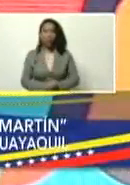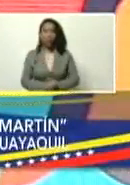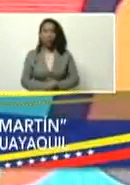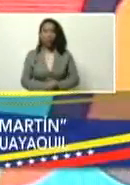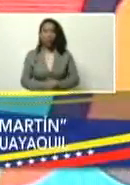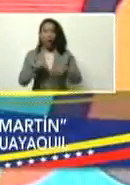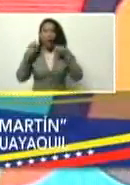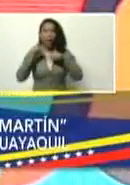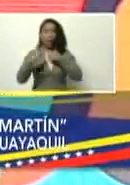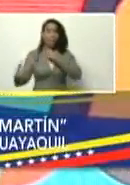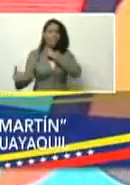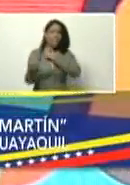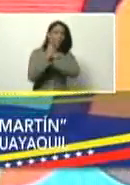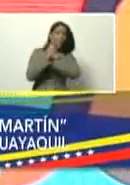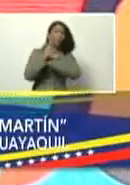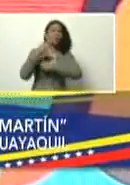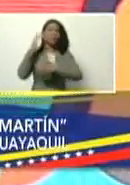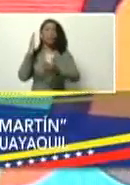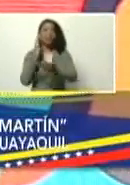Esto nos obliga siempre.